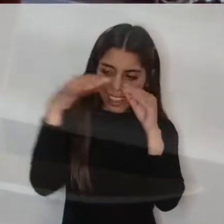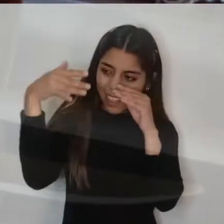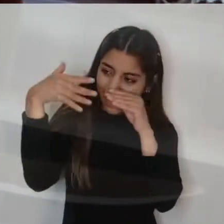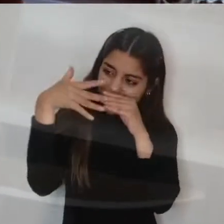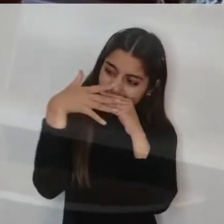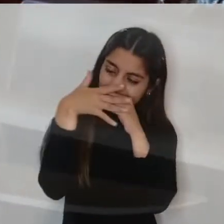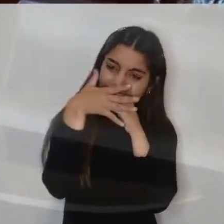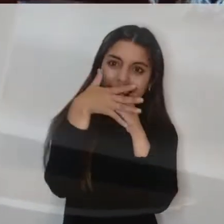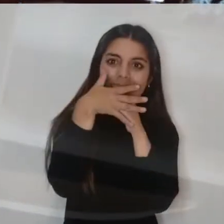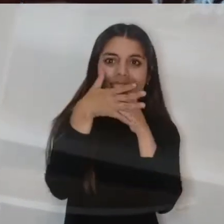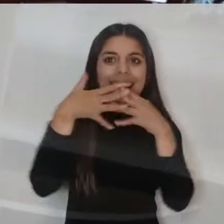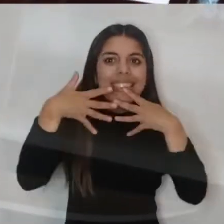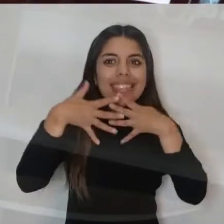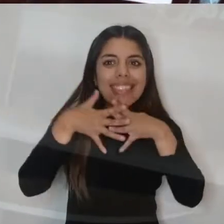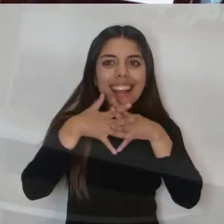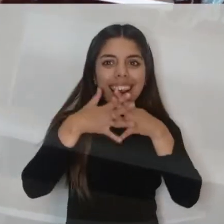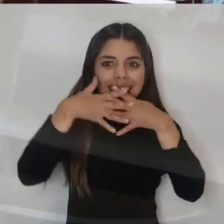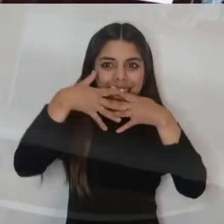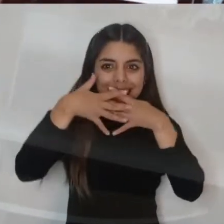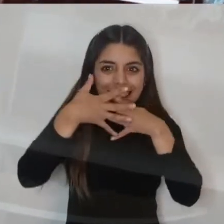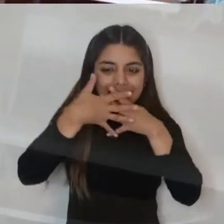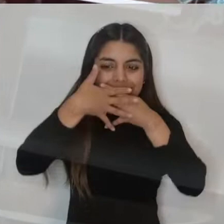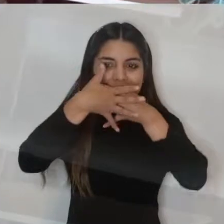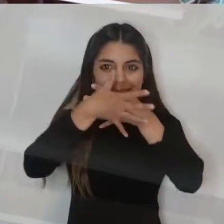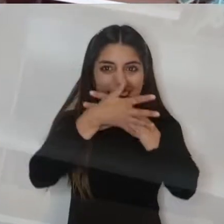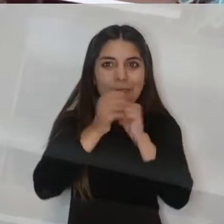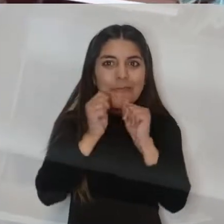de entrelazar los tejidos para que uno pueda tejer,